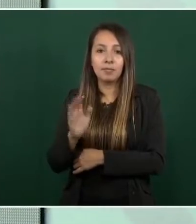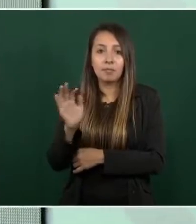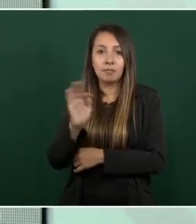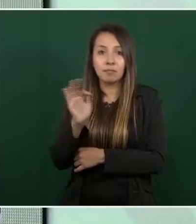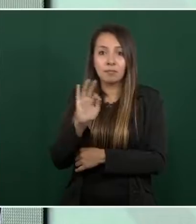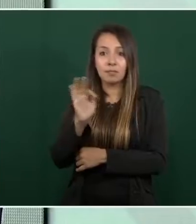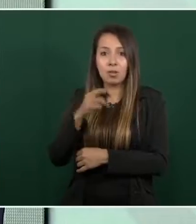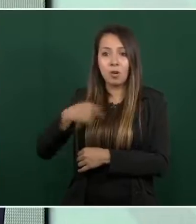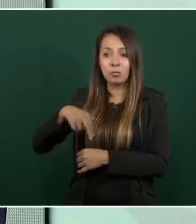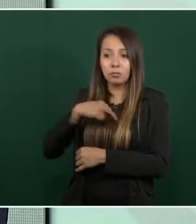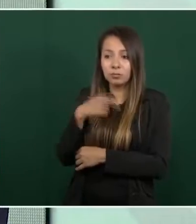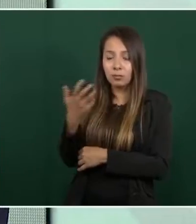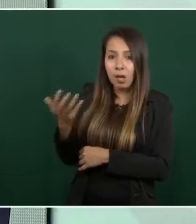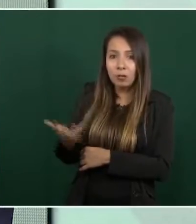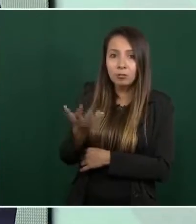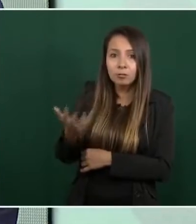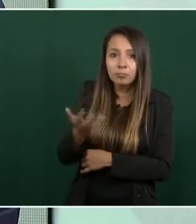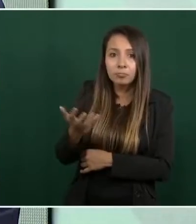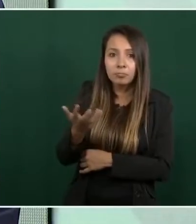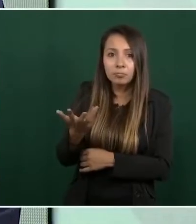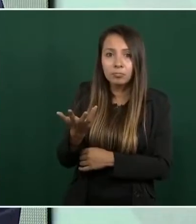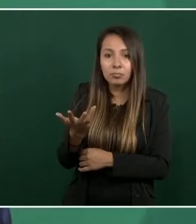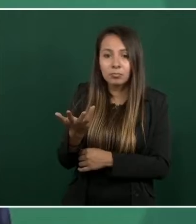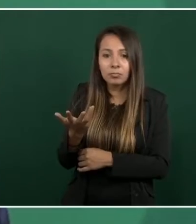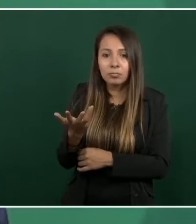a actuar como vasallos.